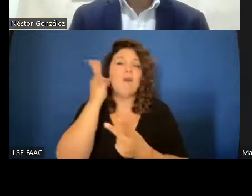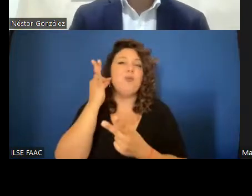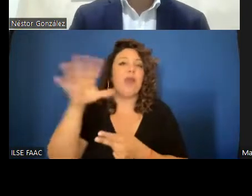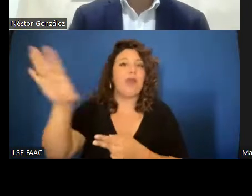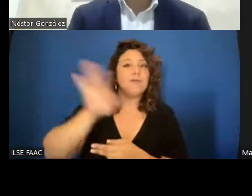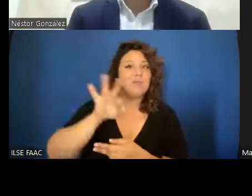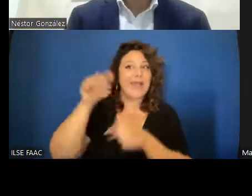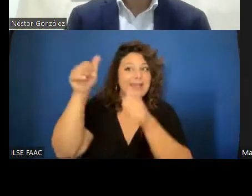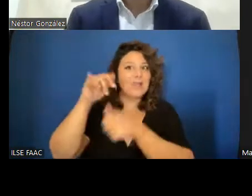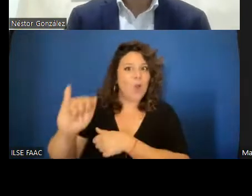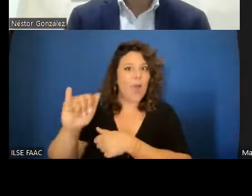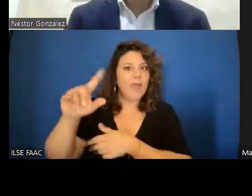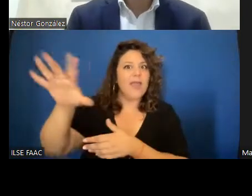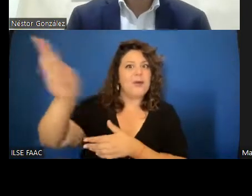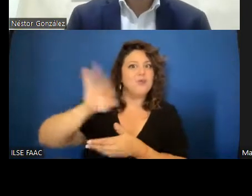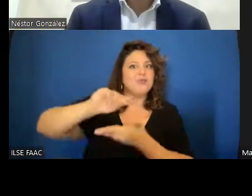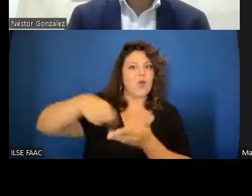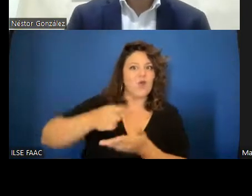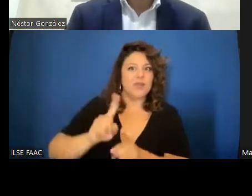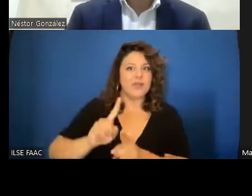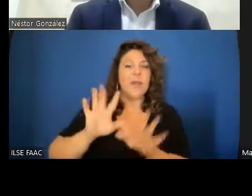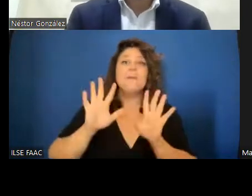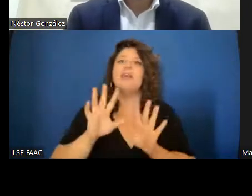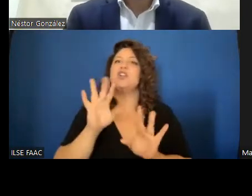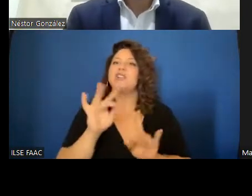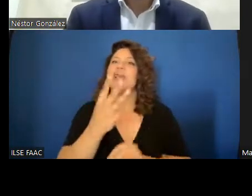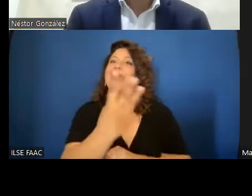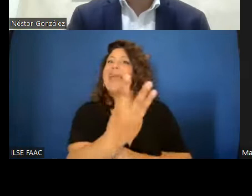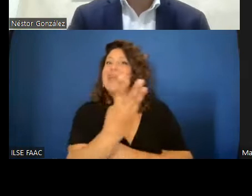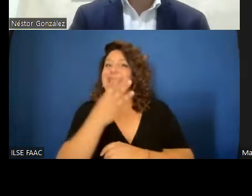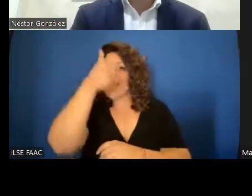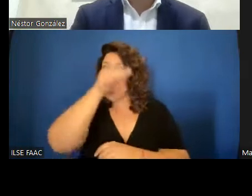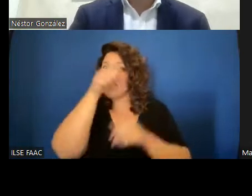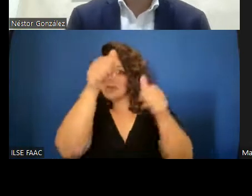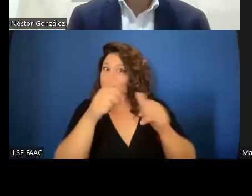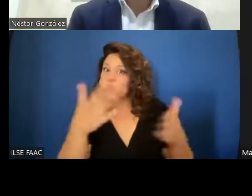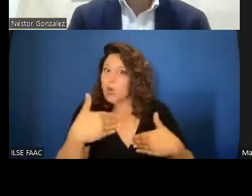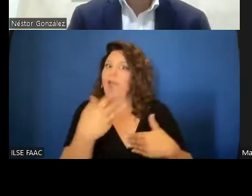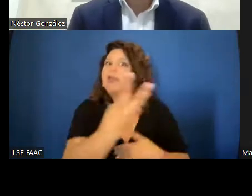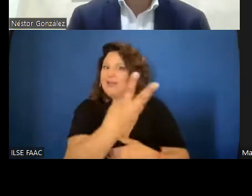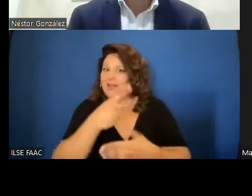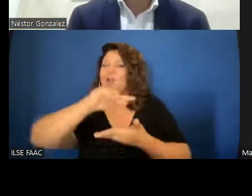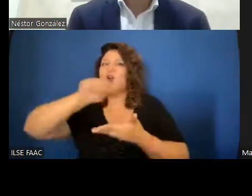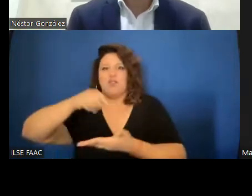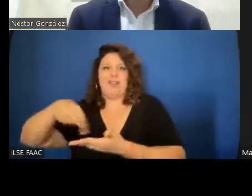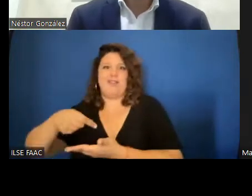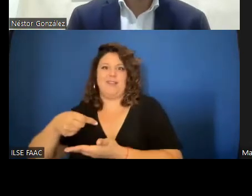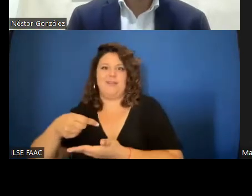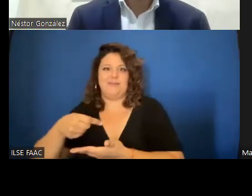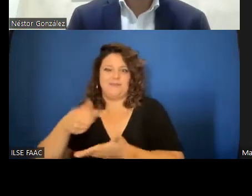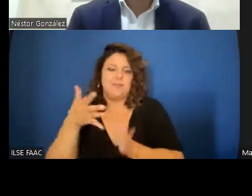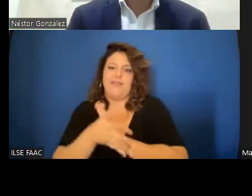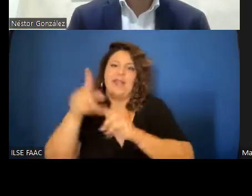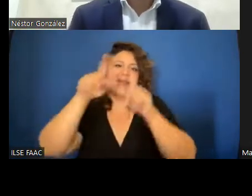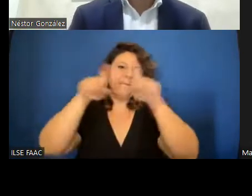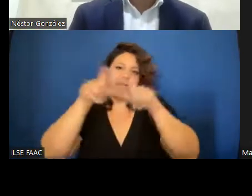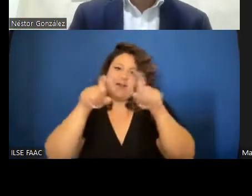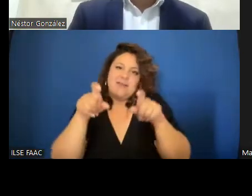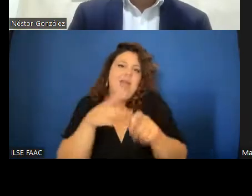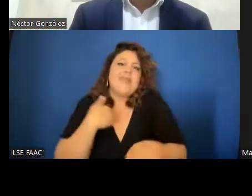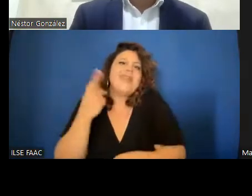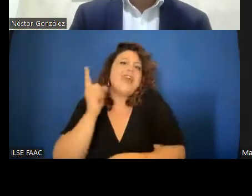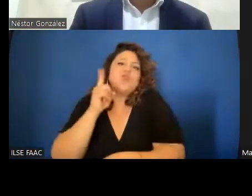bueno, como daño indemnizatorio y ya está regulado, aunque no las cantidades, como bien se ha comentado, pero sí el derecho a las